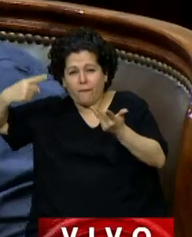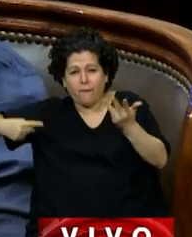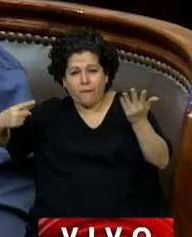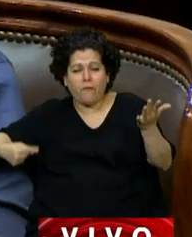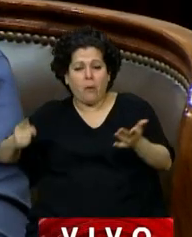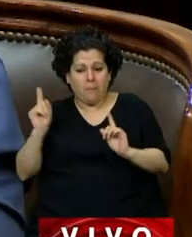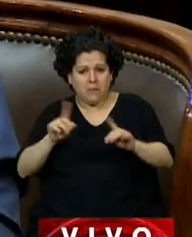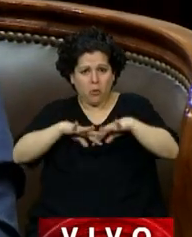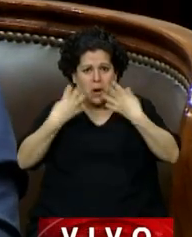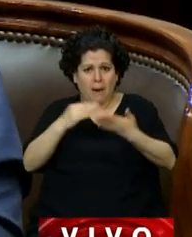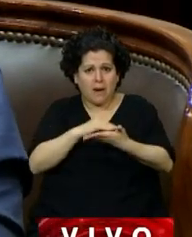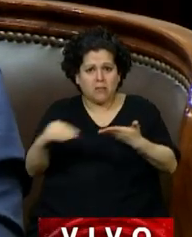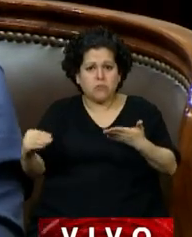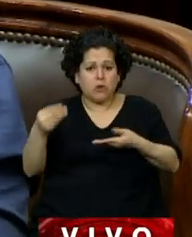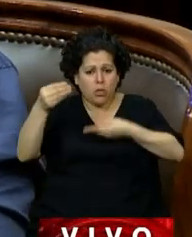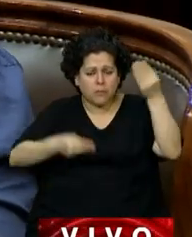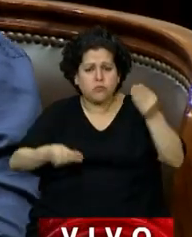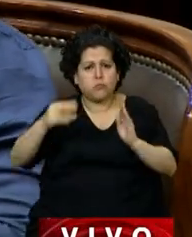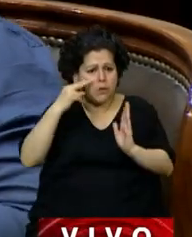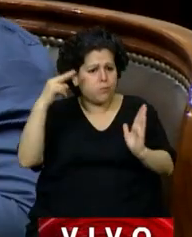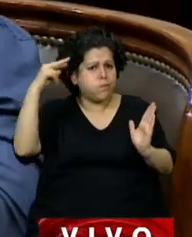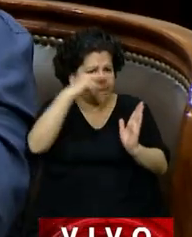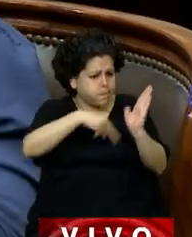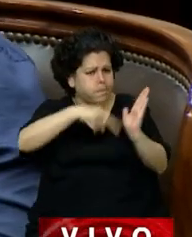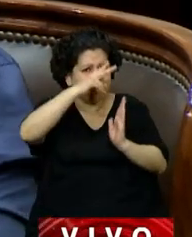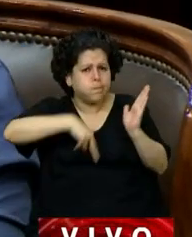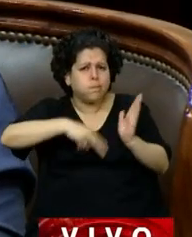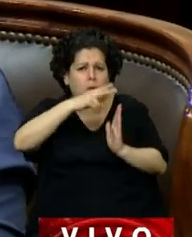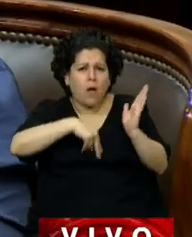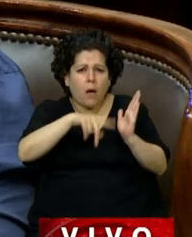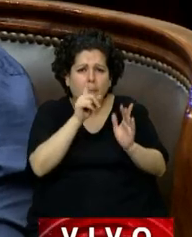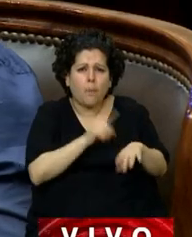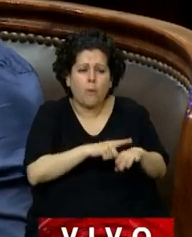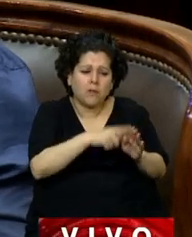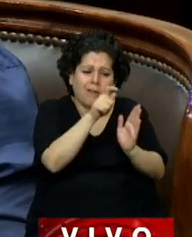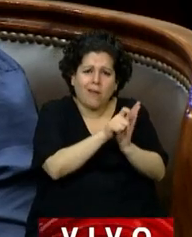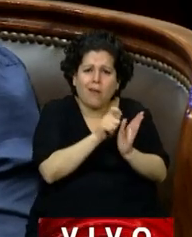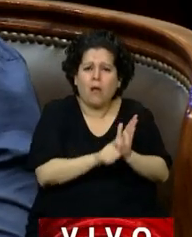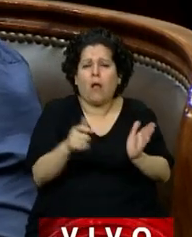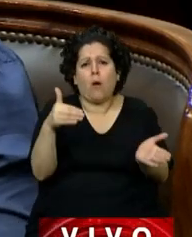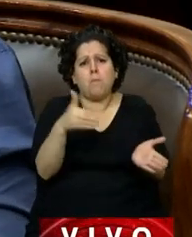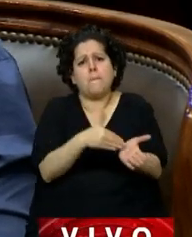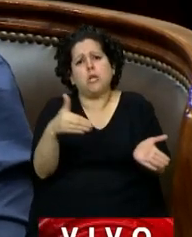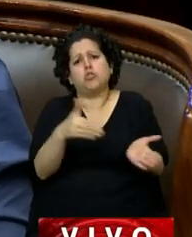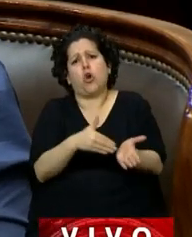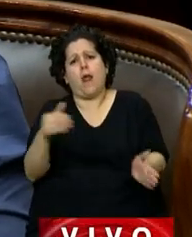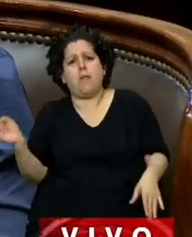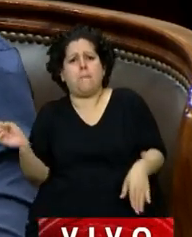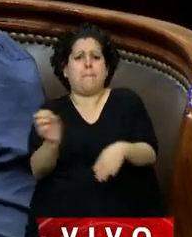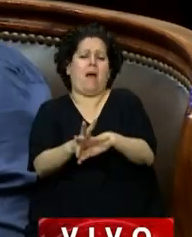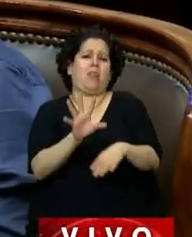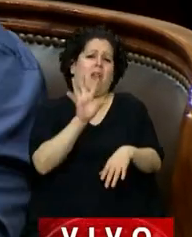en esta cámara de diputados vemos Que en la redacción figura en montos millonarios que envían a la provincia